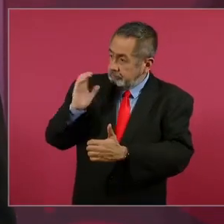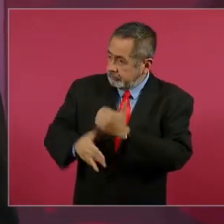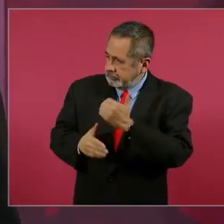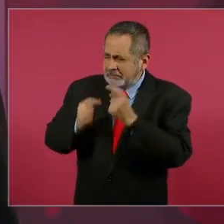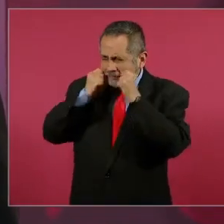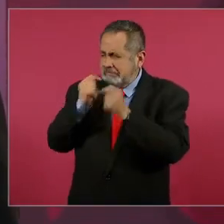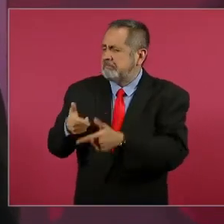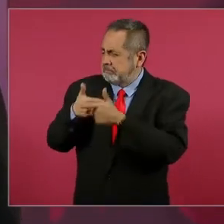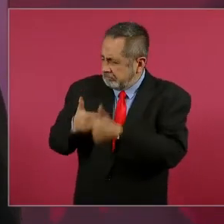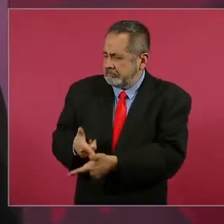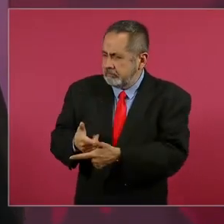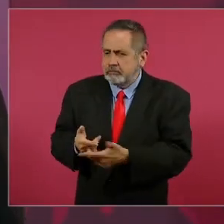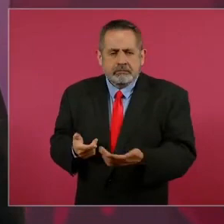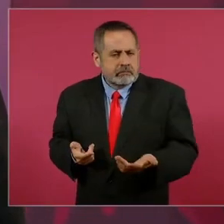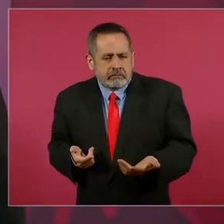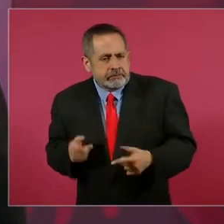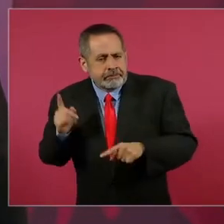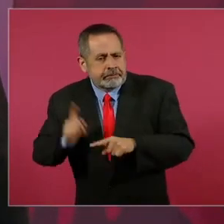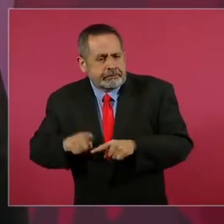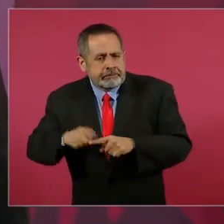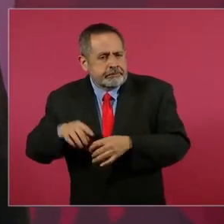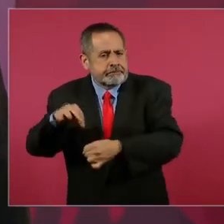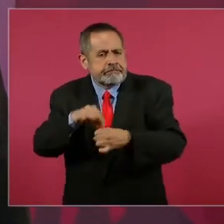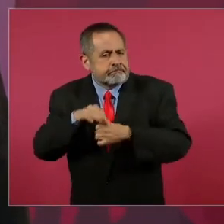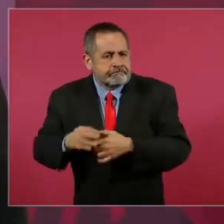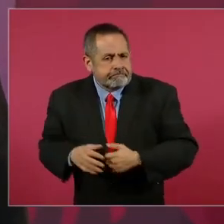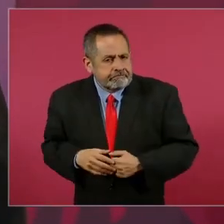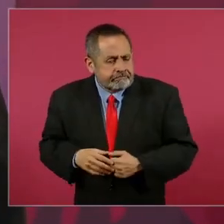¿A quiénes no les importó